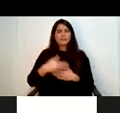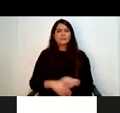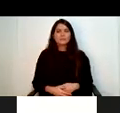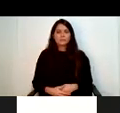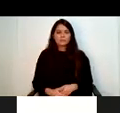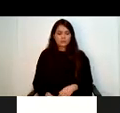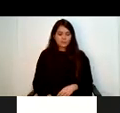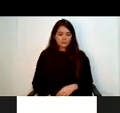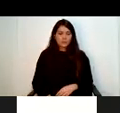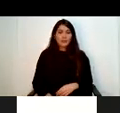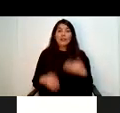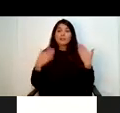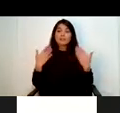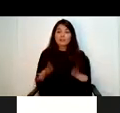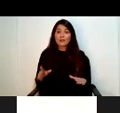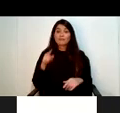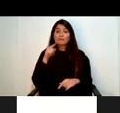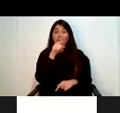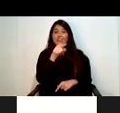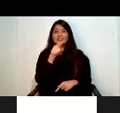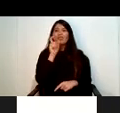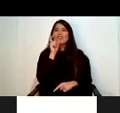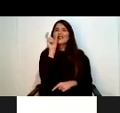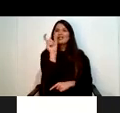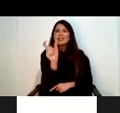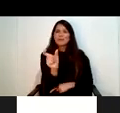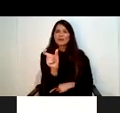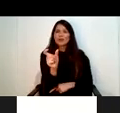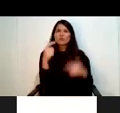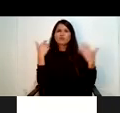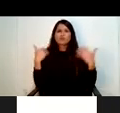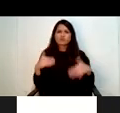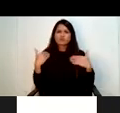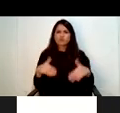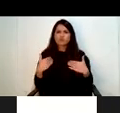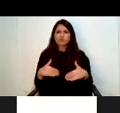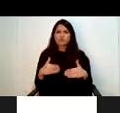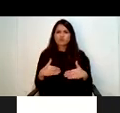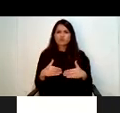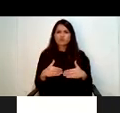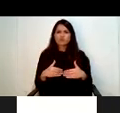Y llegamos acá a este concepto clave.